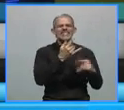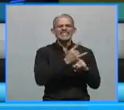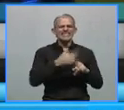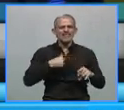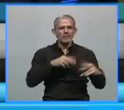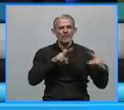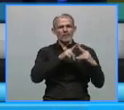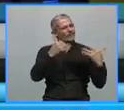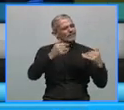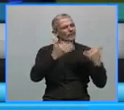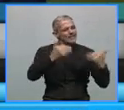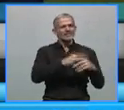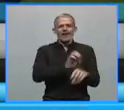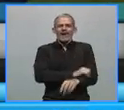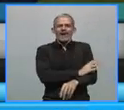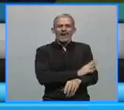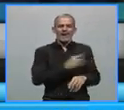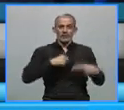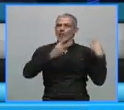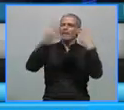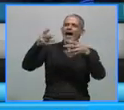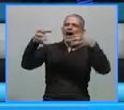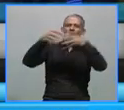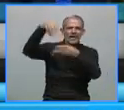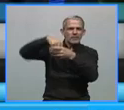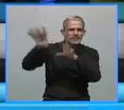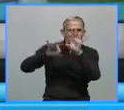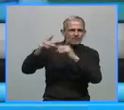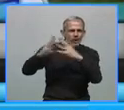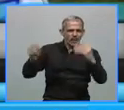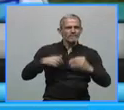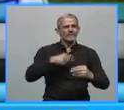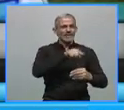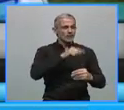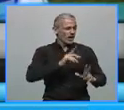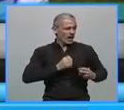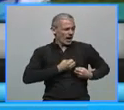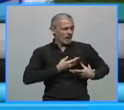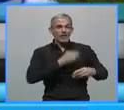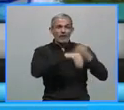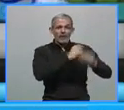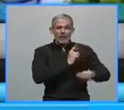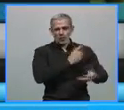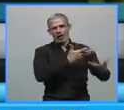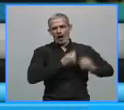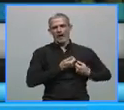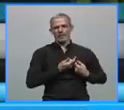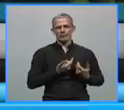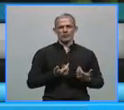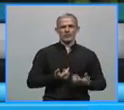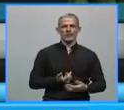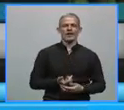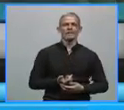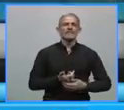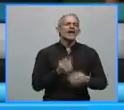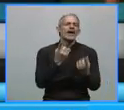vez se emociona por ahí cuando viajo y eso a m me ayuda un montón tanto dentro y fuera de la cancha